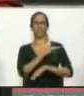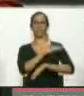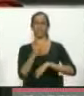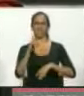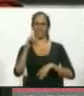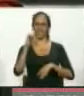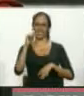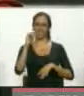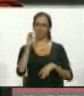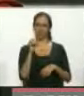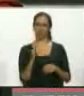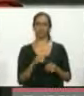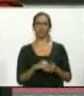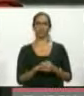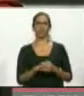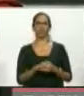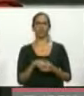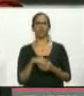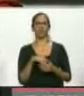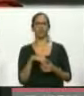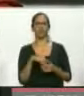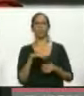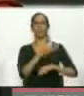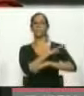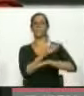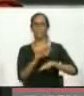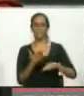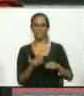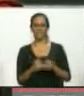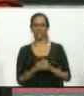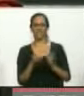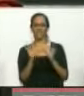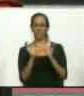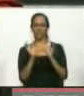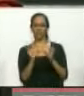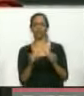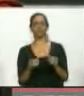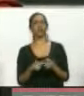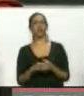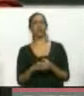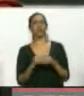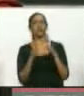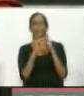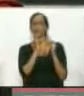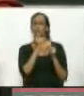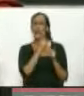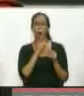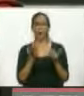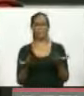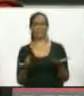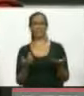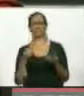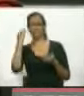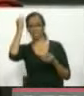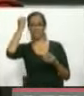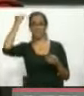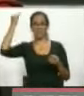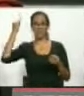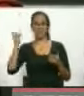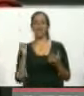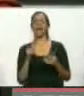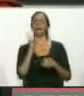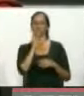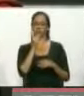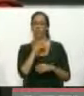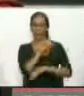a mejorada blandito playa bueno todo el todos los nombres más inverosímiles que ustedes imaginen se les pasa por su